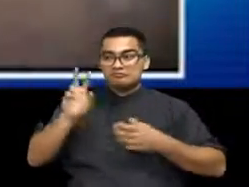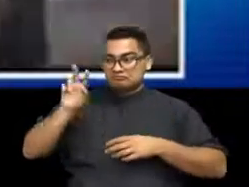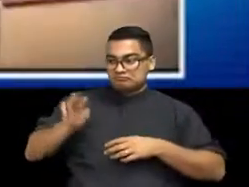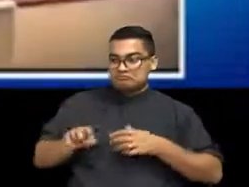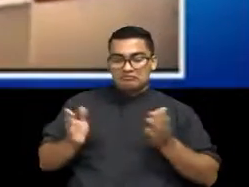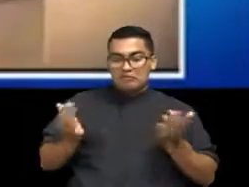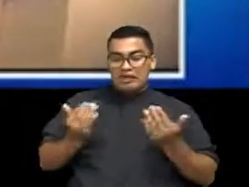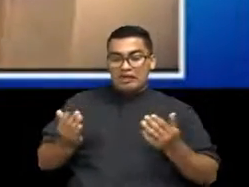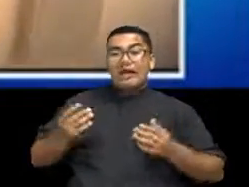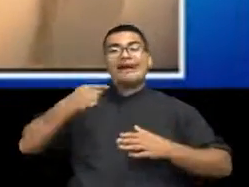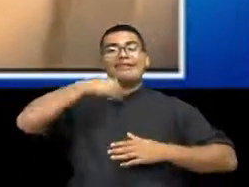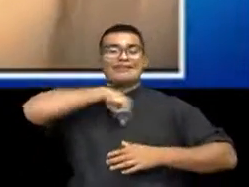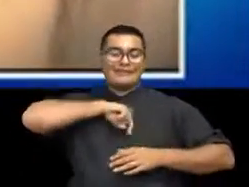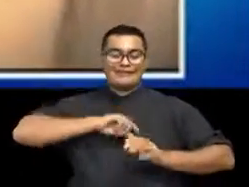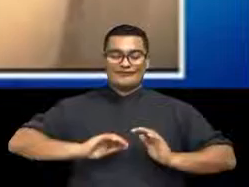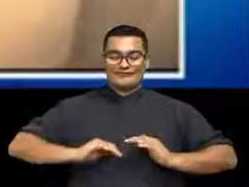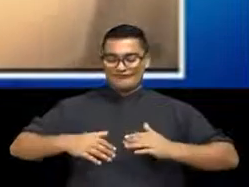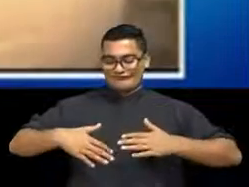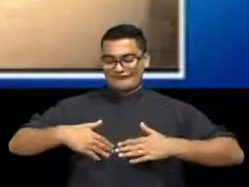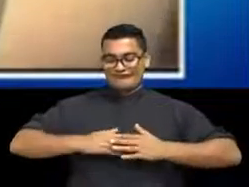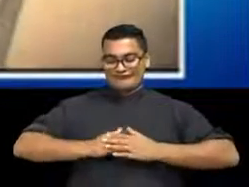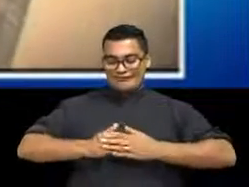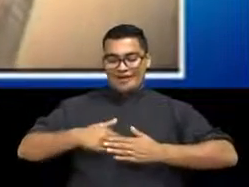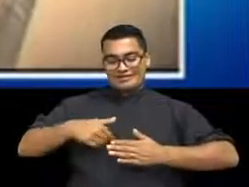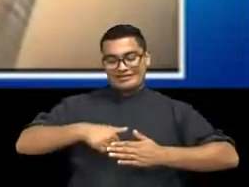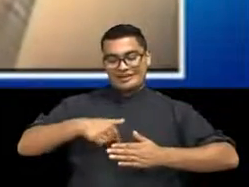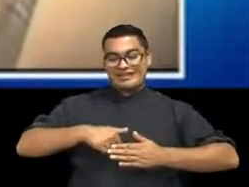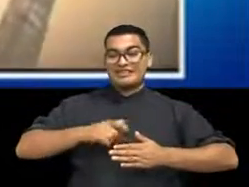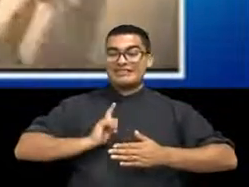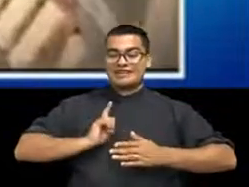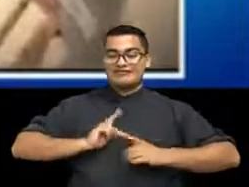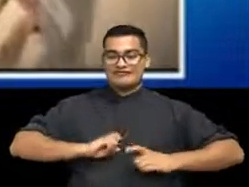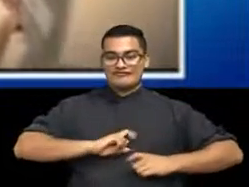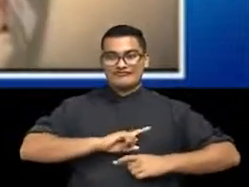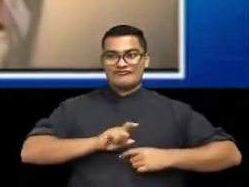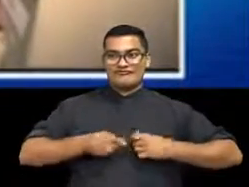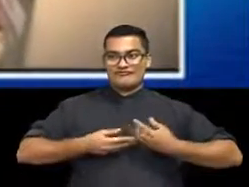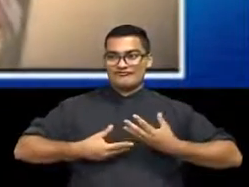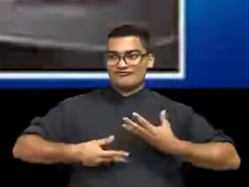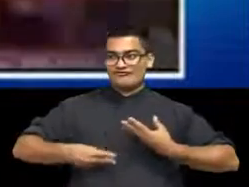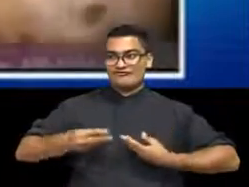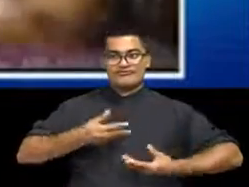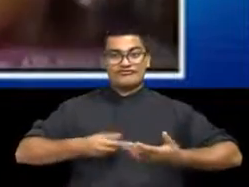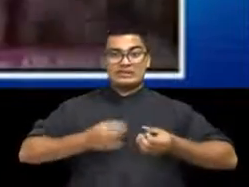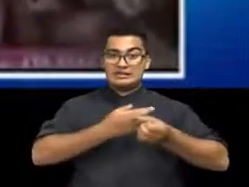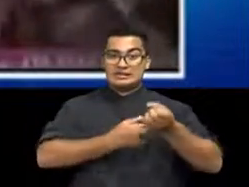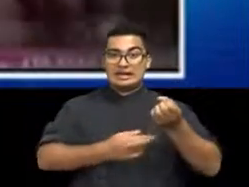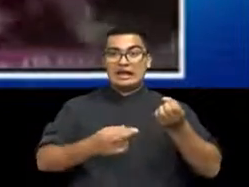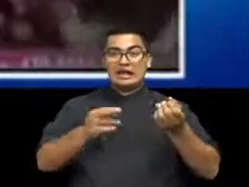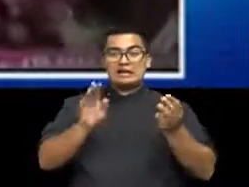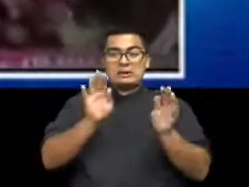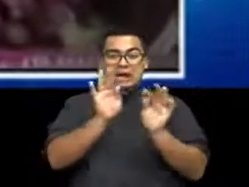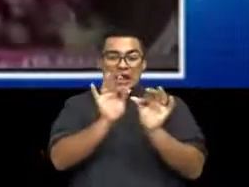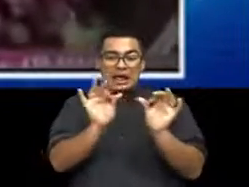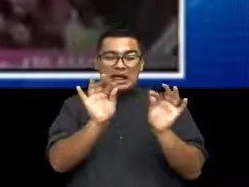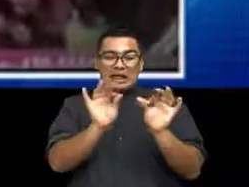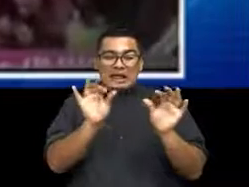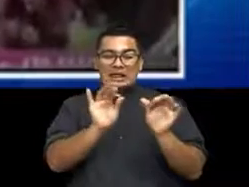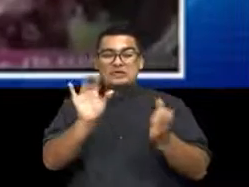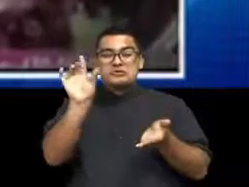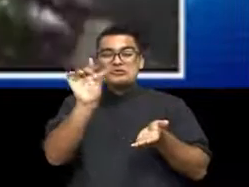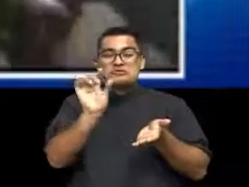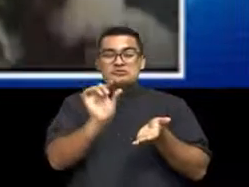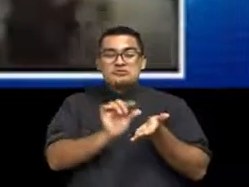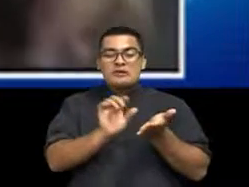no es visible. Sin embargo, eso va disminuyendo lo que es los niveles de hemoglobina en la sangre. También se tienen que